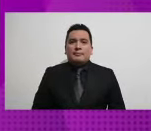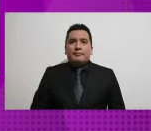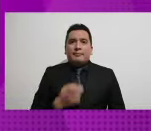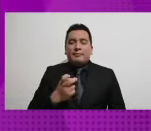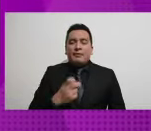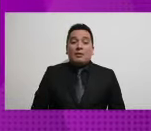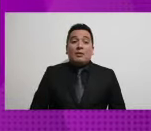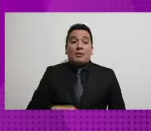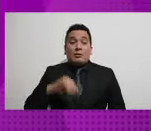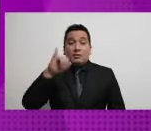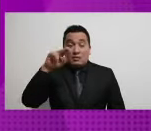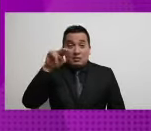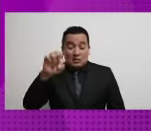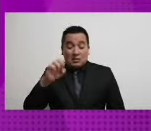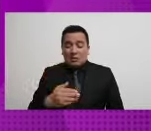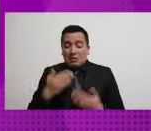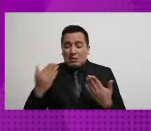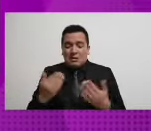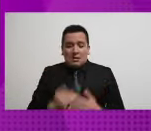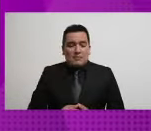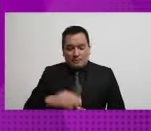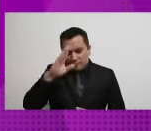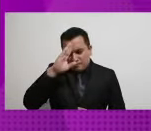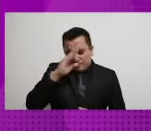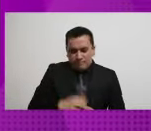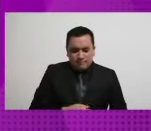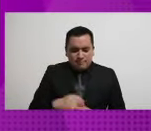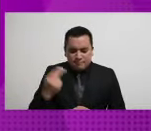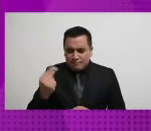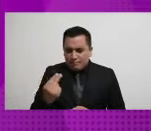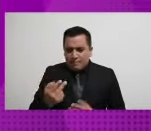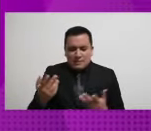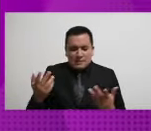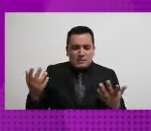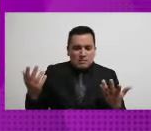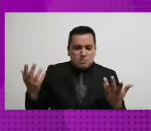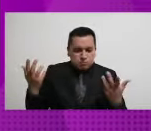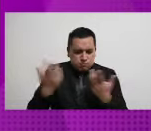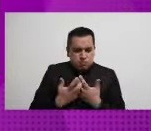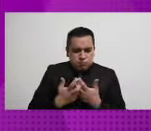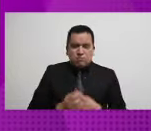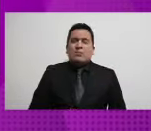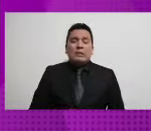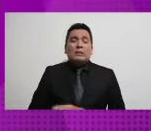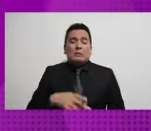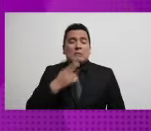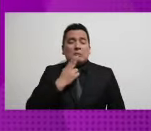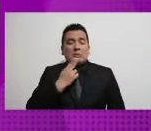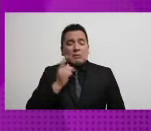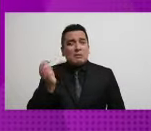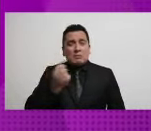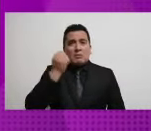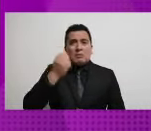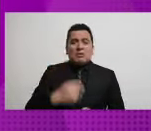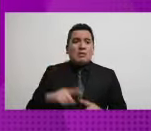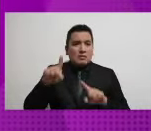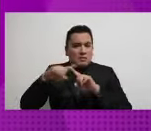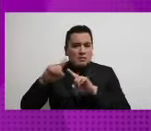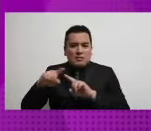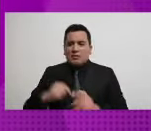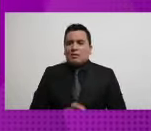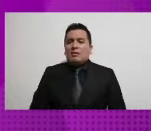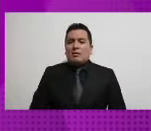el INE determina implementar un ejercicio vinculante considerando el uso de las urnas electrónicas en alguna